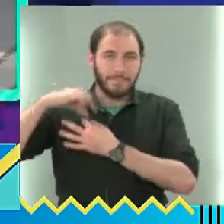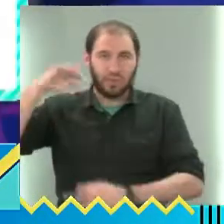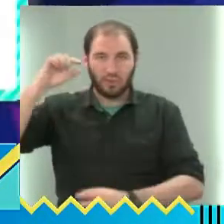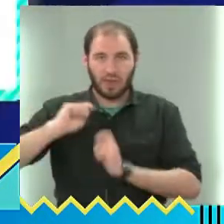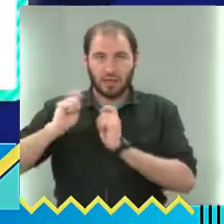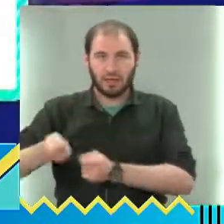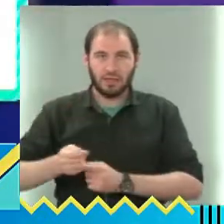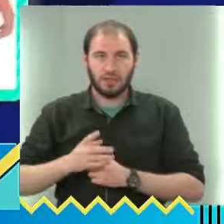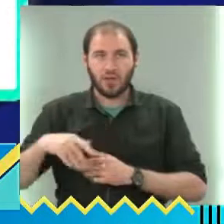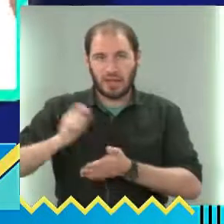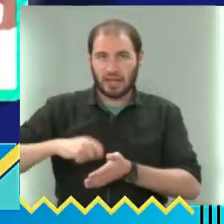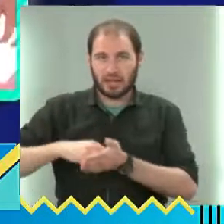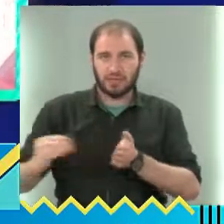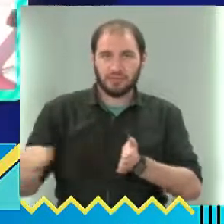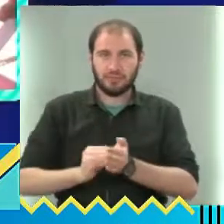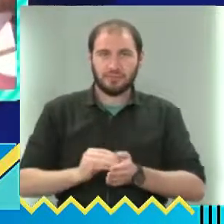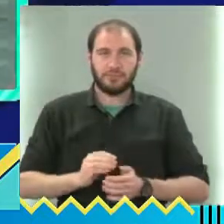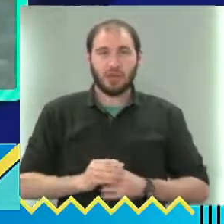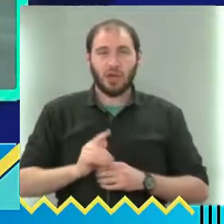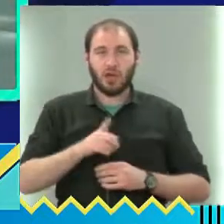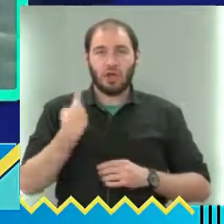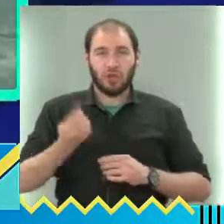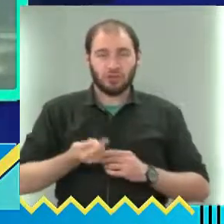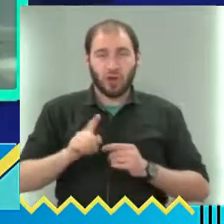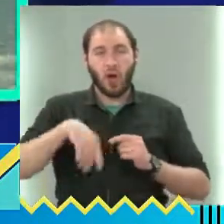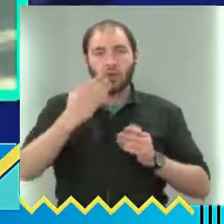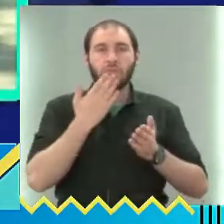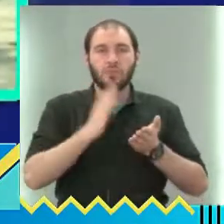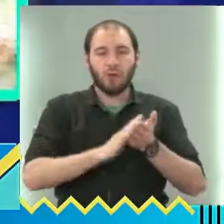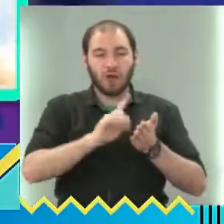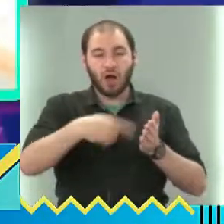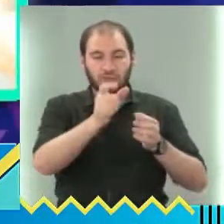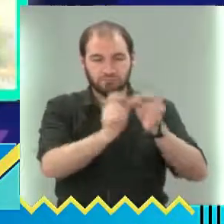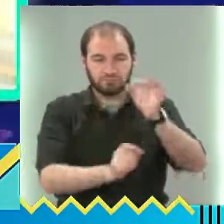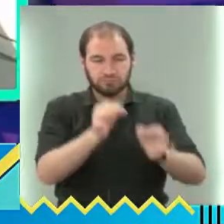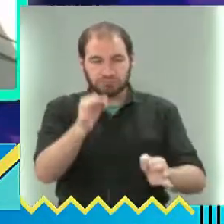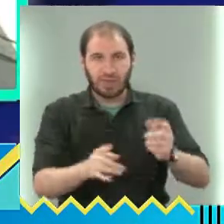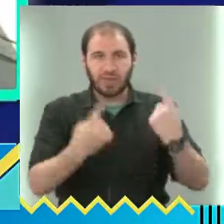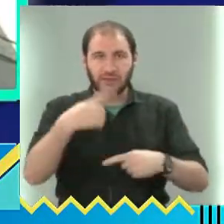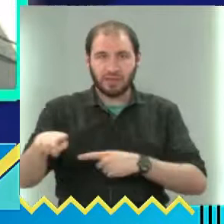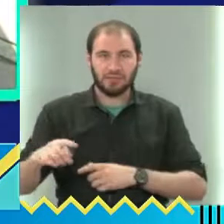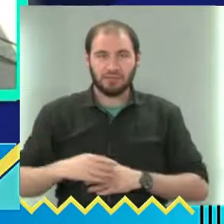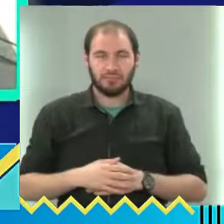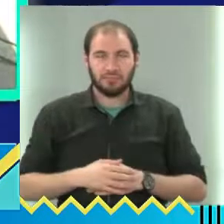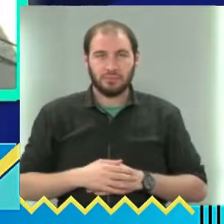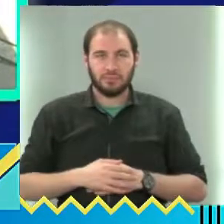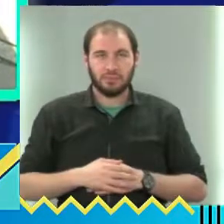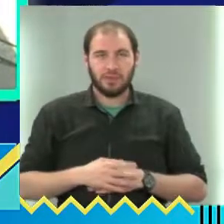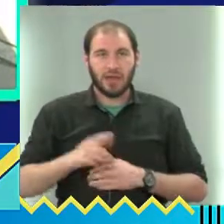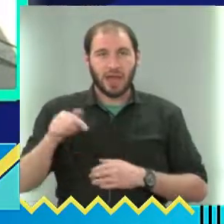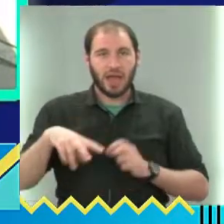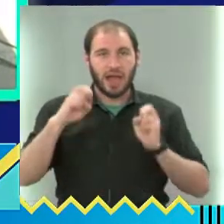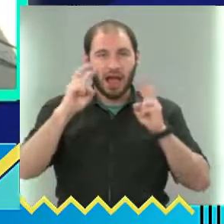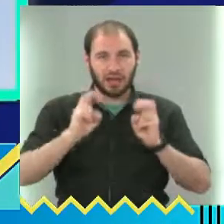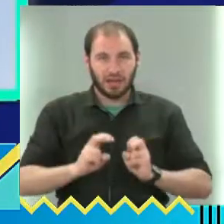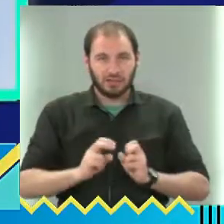queda en un registro. Nosotros sacamos otras muestras en otros tubitos de sangre donde van a ir a